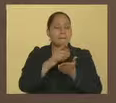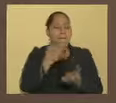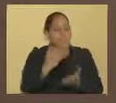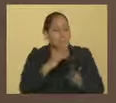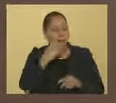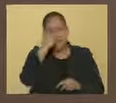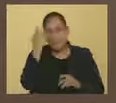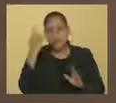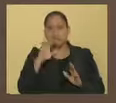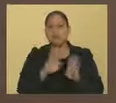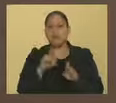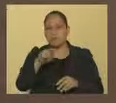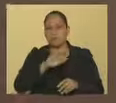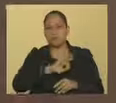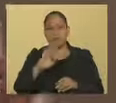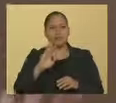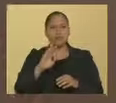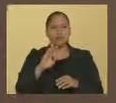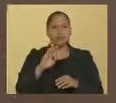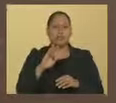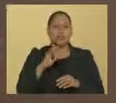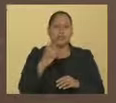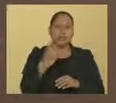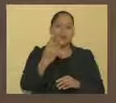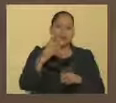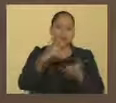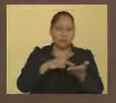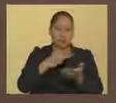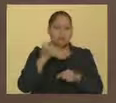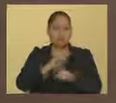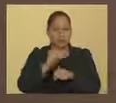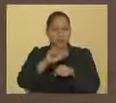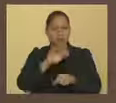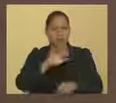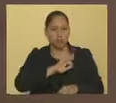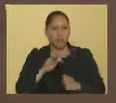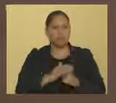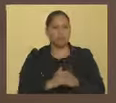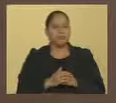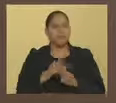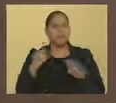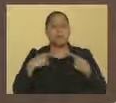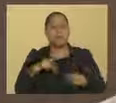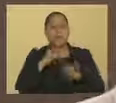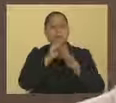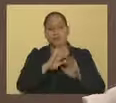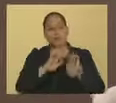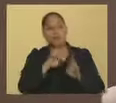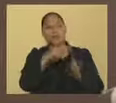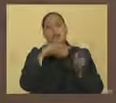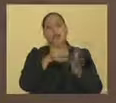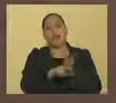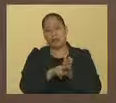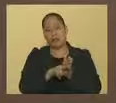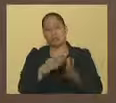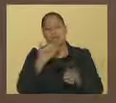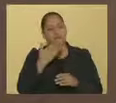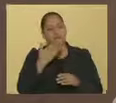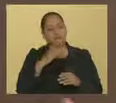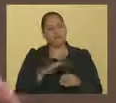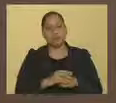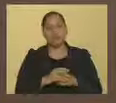de fácil para que pueda, no sé, dos, tres veces a la semana meterse claro, a la tina. Claro, disfrutarla. La gente que tiene la bendición claro de tener una tina, hijo, puedes